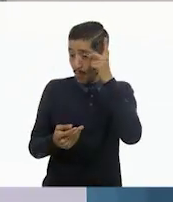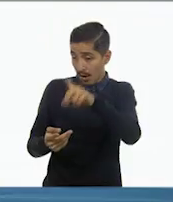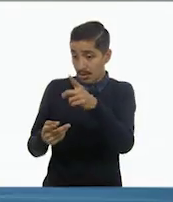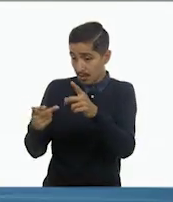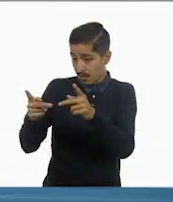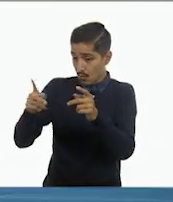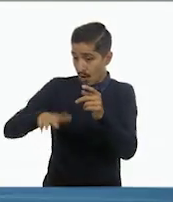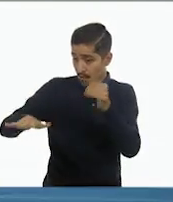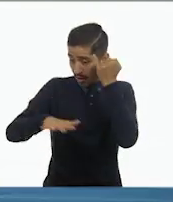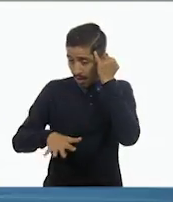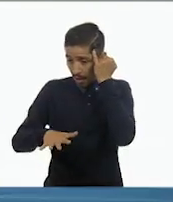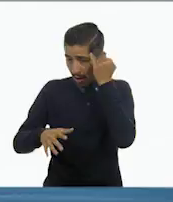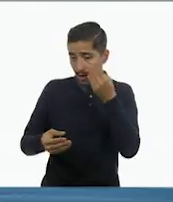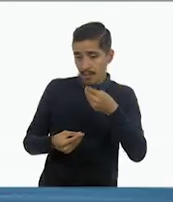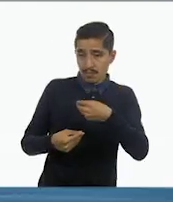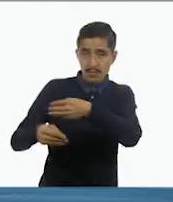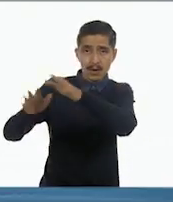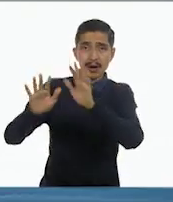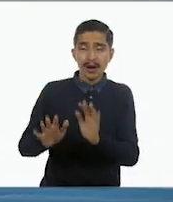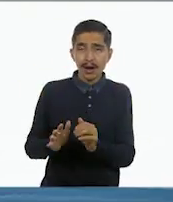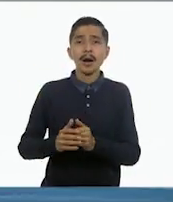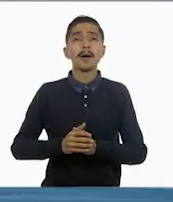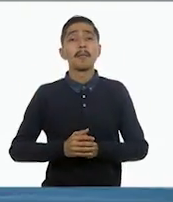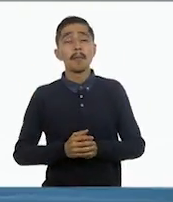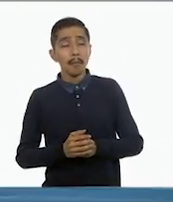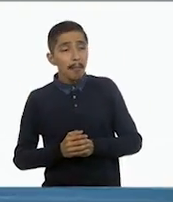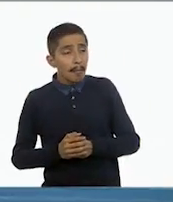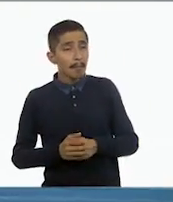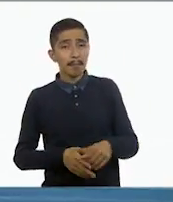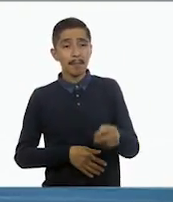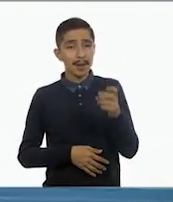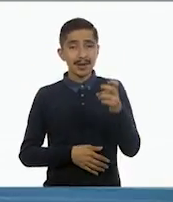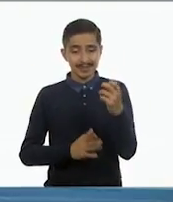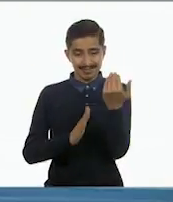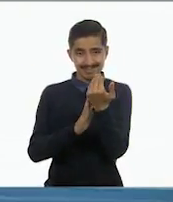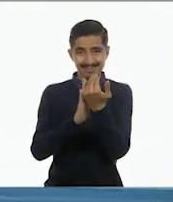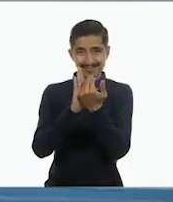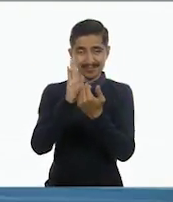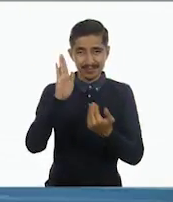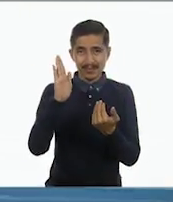indígenas. ¡Ay! Y supongo que estas medidas, pues, no